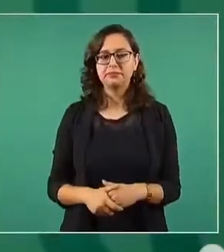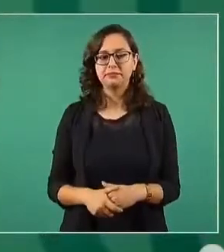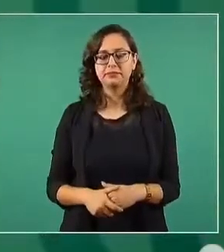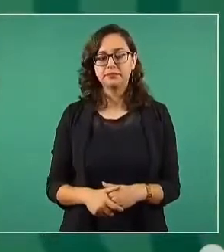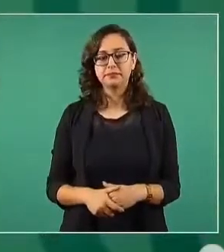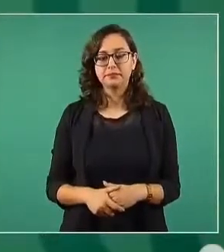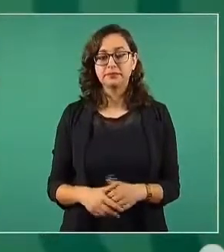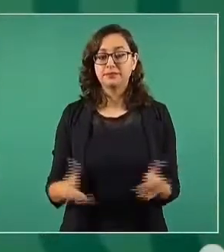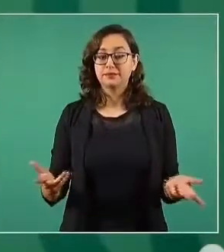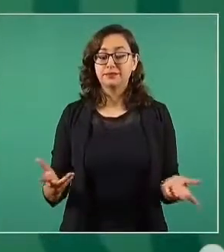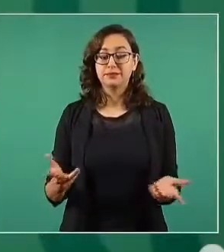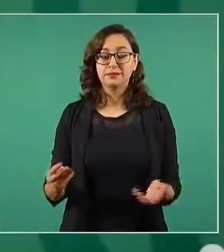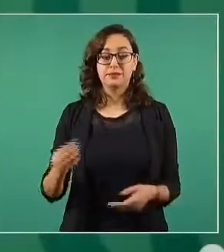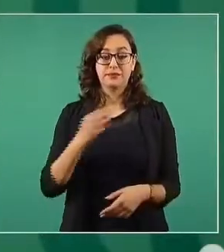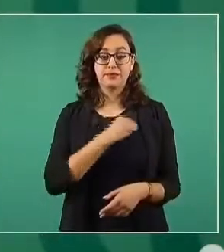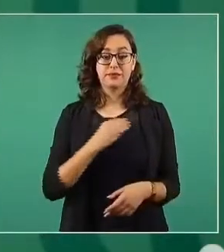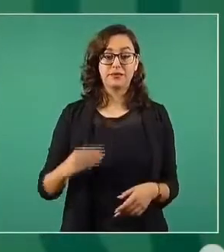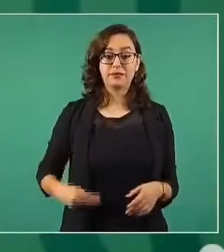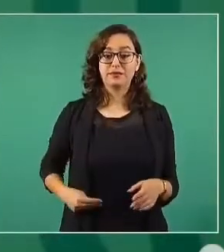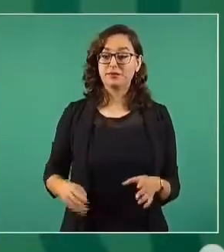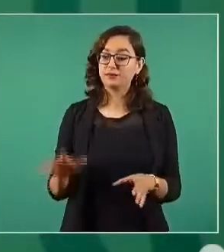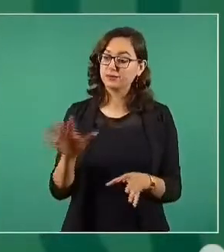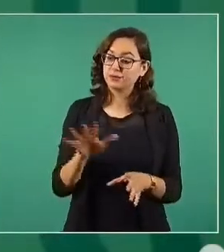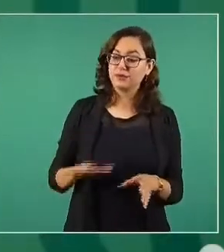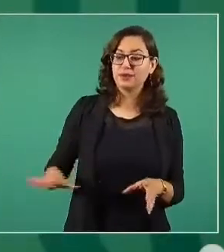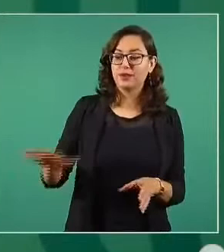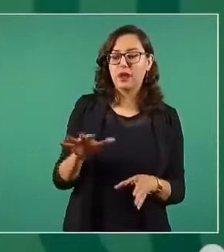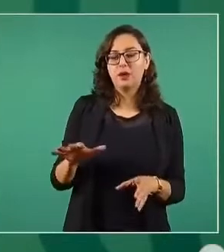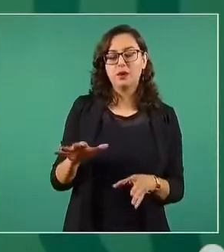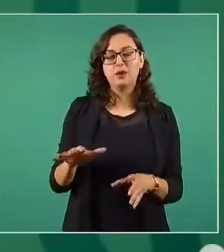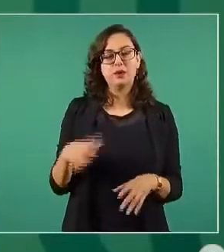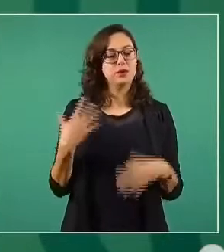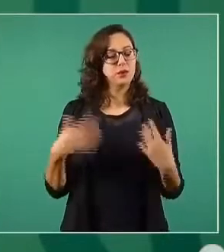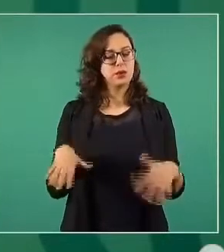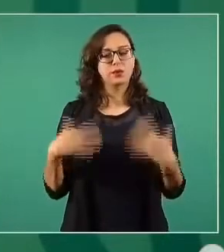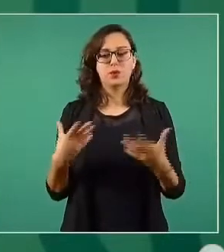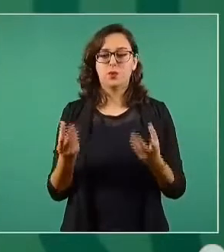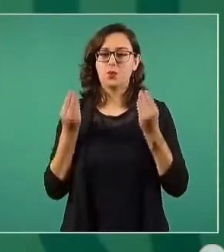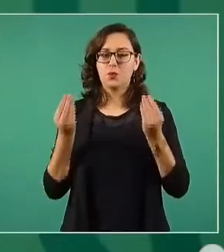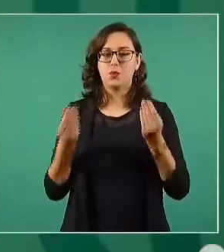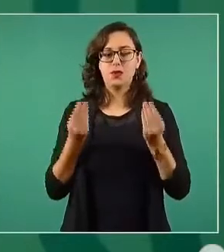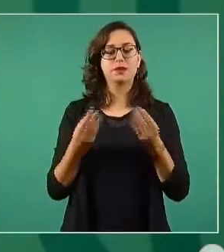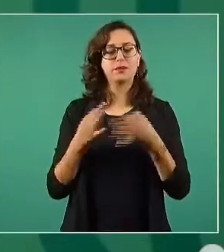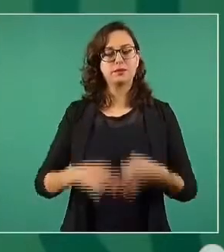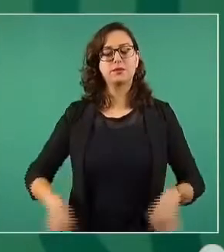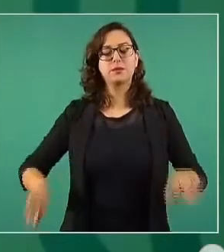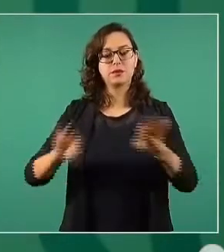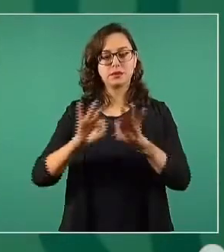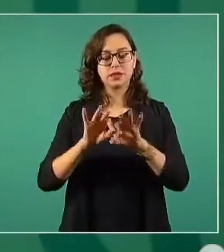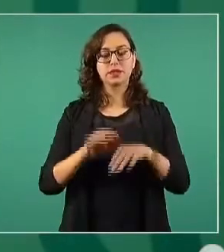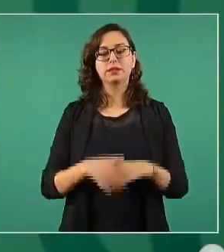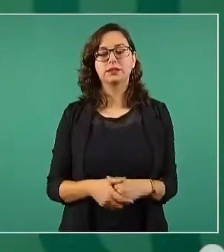y es un municipio mucho, muy importante.